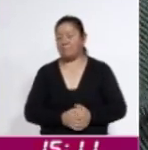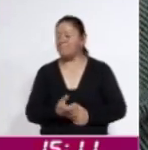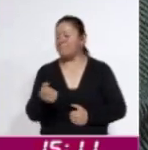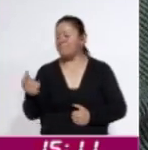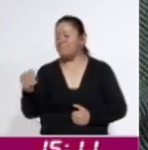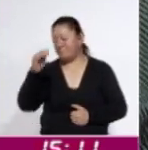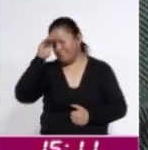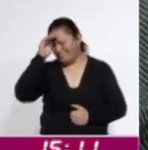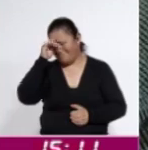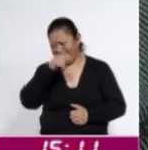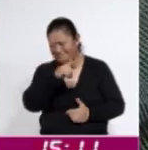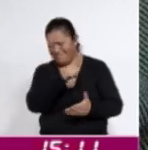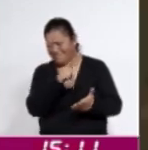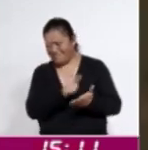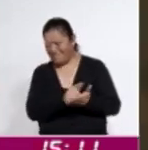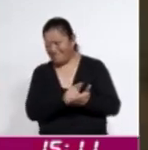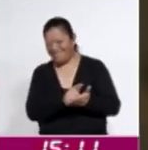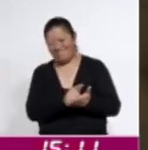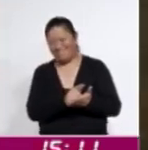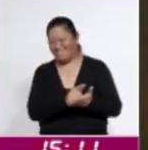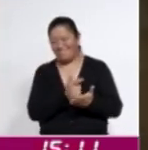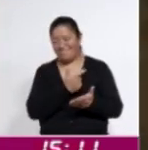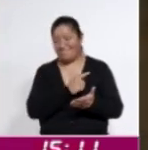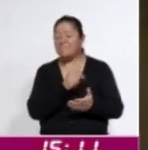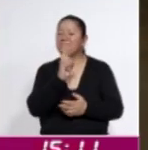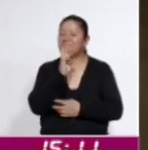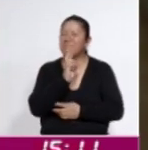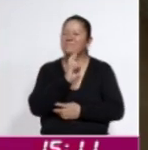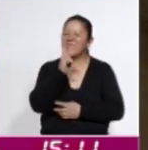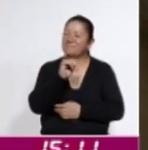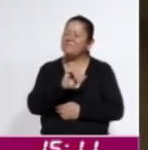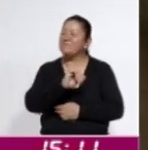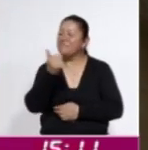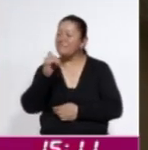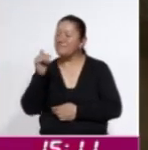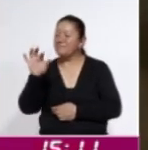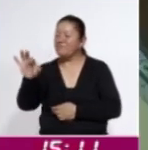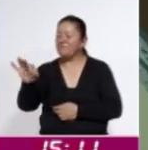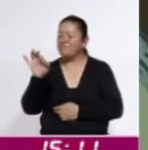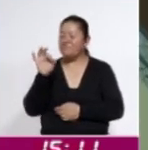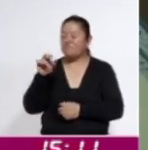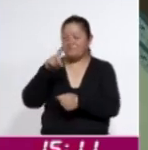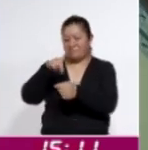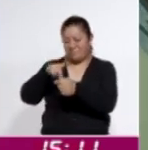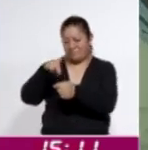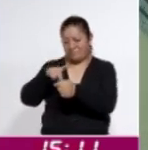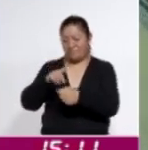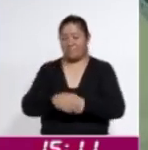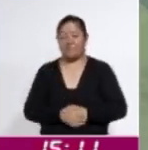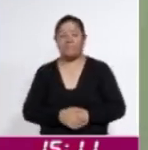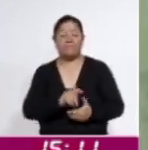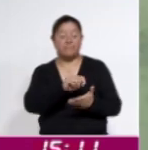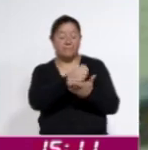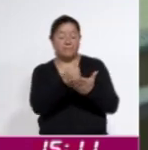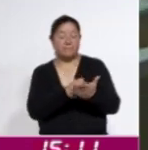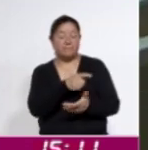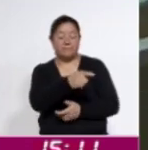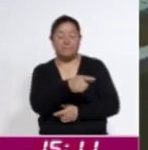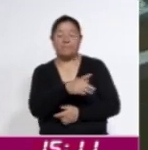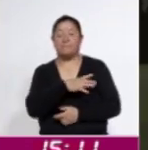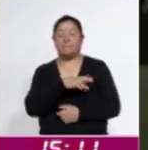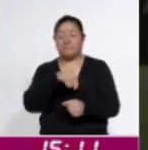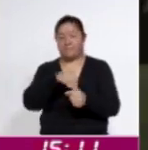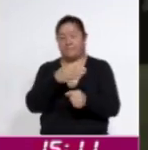implicaciones legales del proceso sucesorio, optan por otras figuras jurídicas como la donación. Además del testamento, los notarios han ofrecido